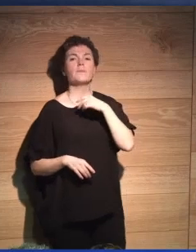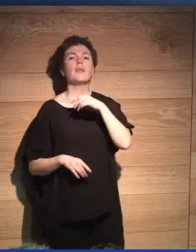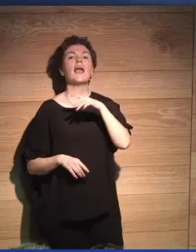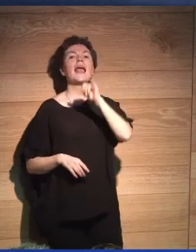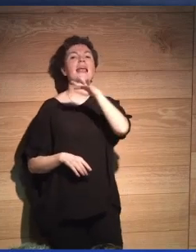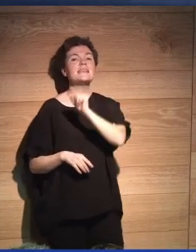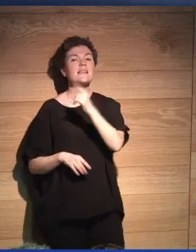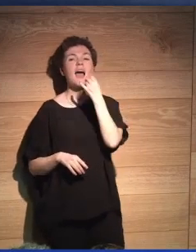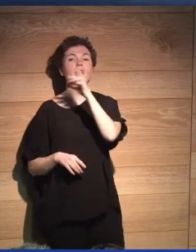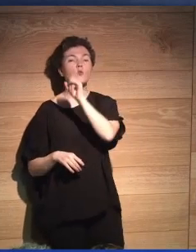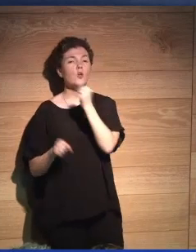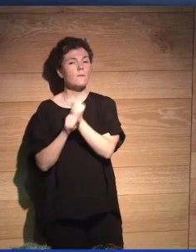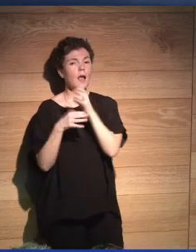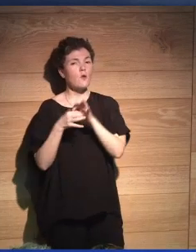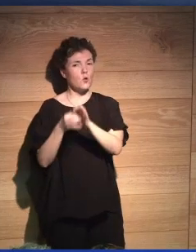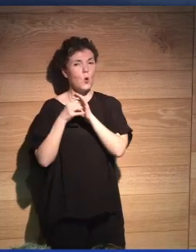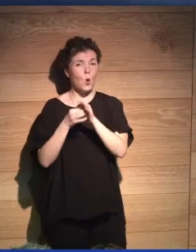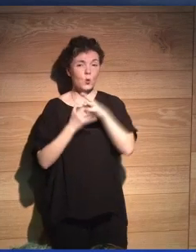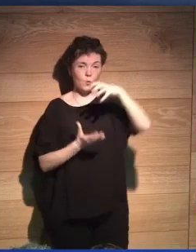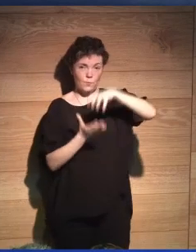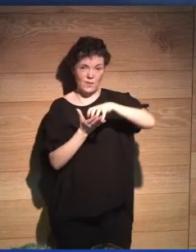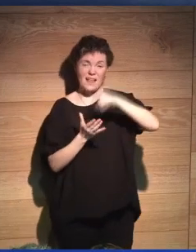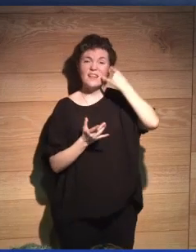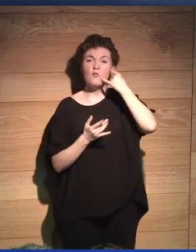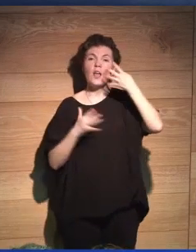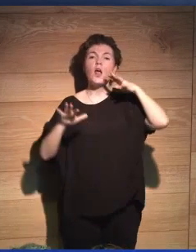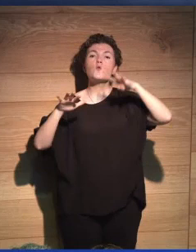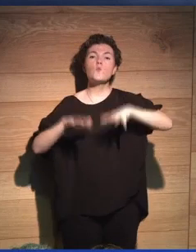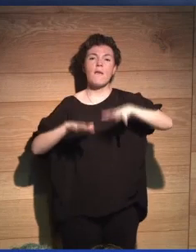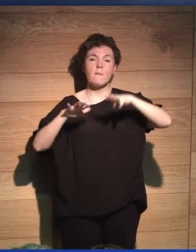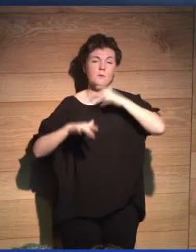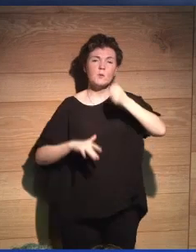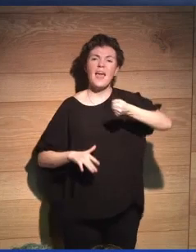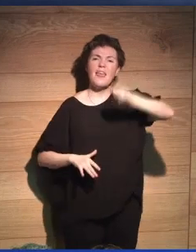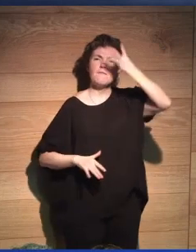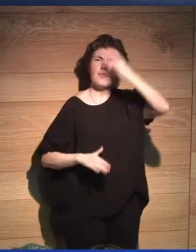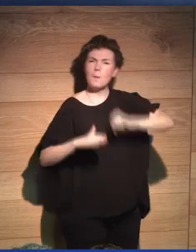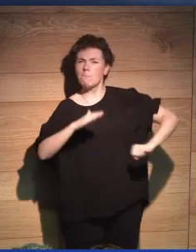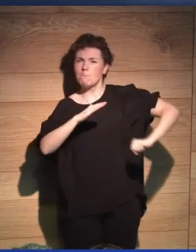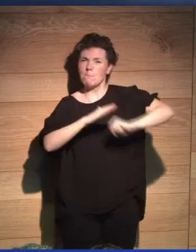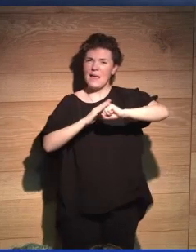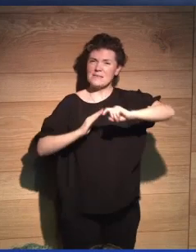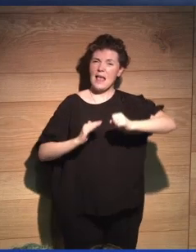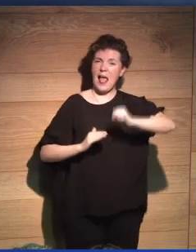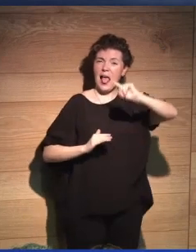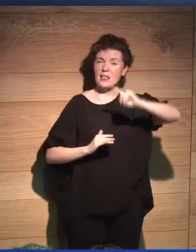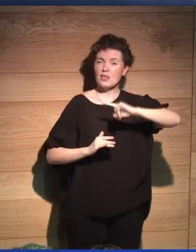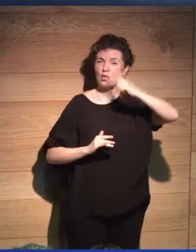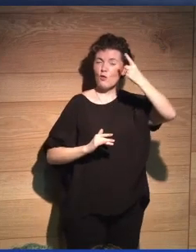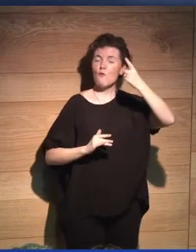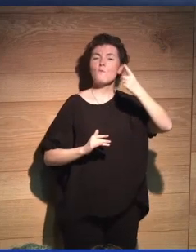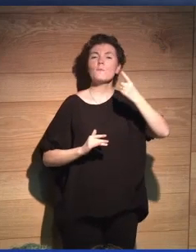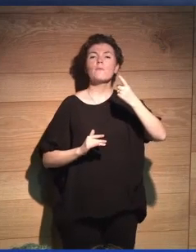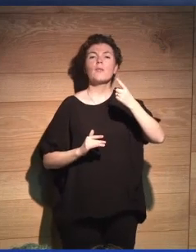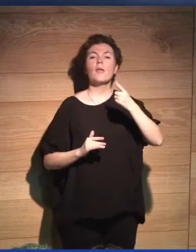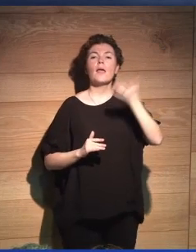central de Telefónica durante 9 meses. Al ser el edificio más alto de la ciudad, fue con